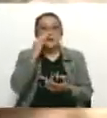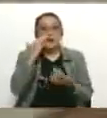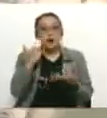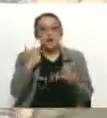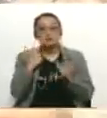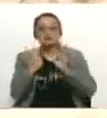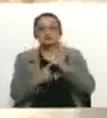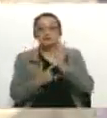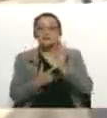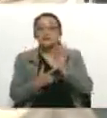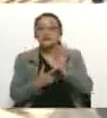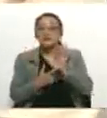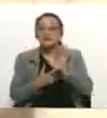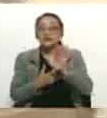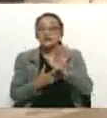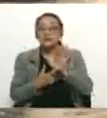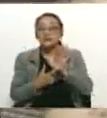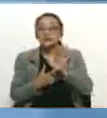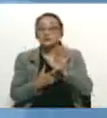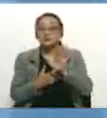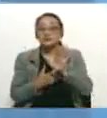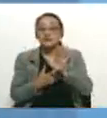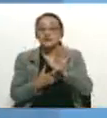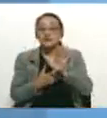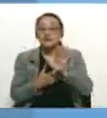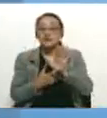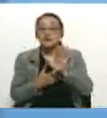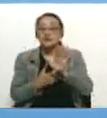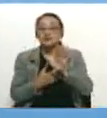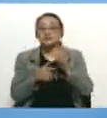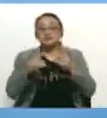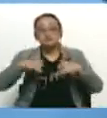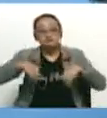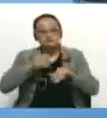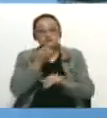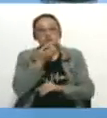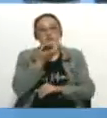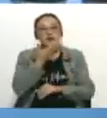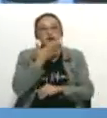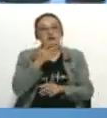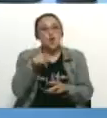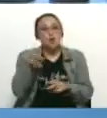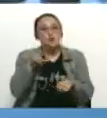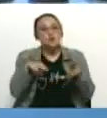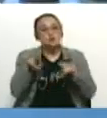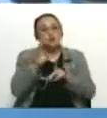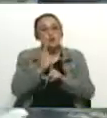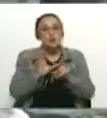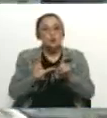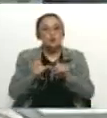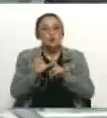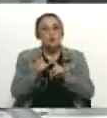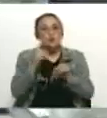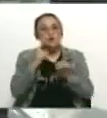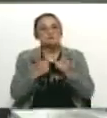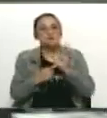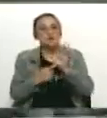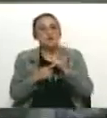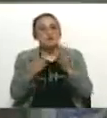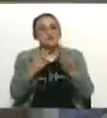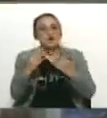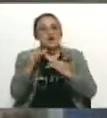presentarle, a través de estas maravillosas salas que hoy este Museo de la Cultura ofrece en esta